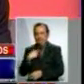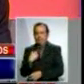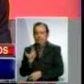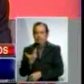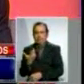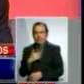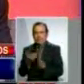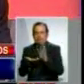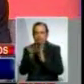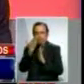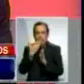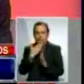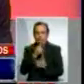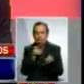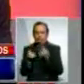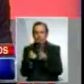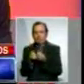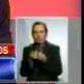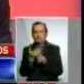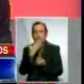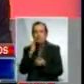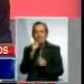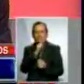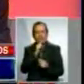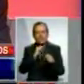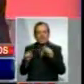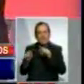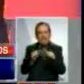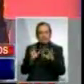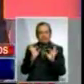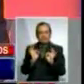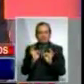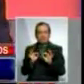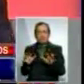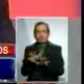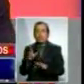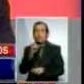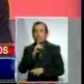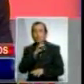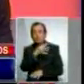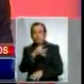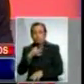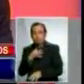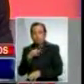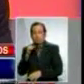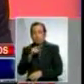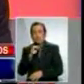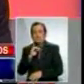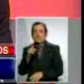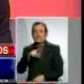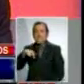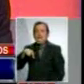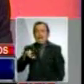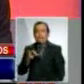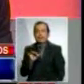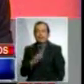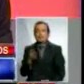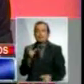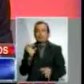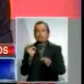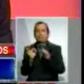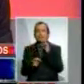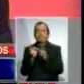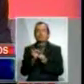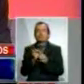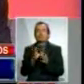comentan los costos por cuestiones que deberían ser mejor gestionadas y uno de los argumento que esposar las isapres tenía que ver con la judicialización